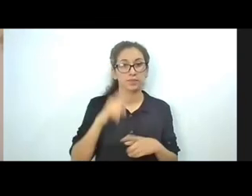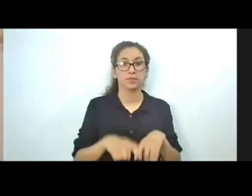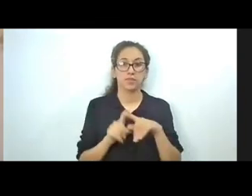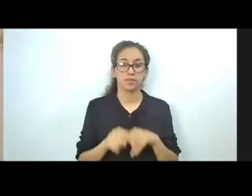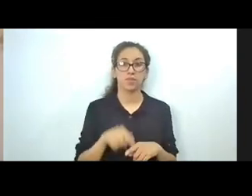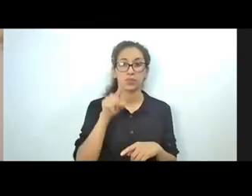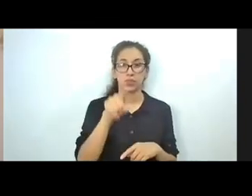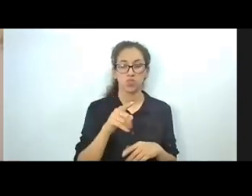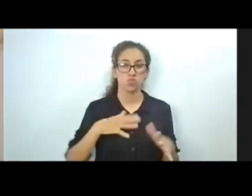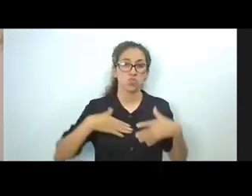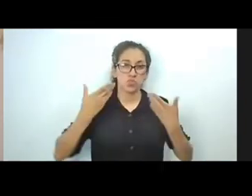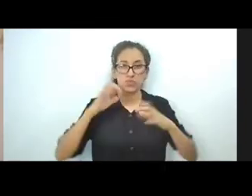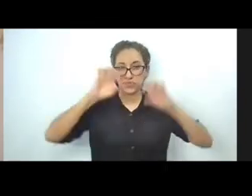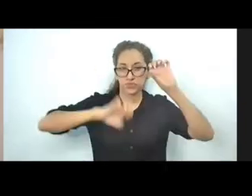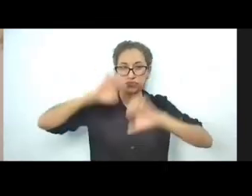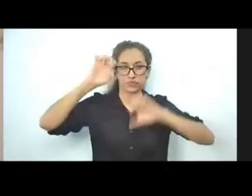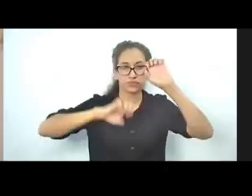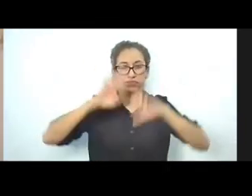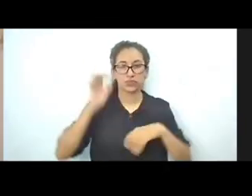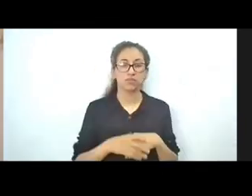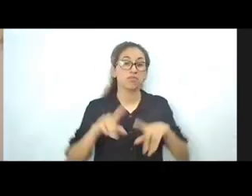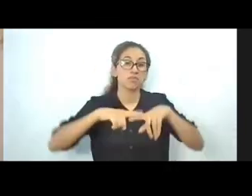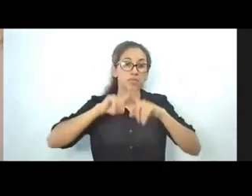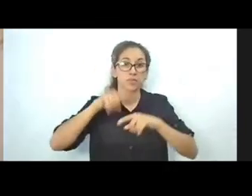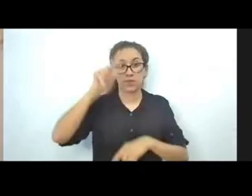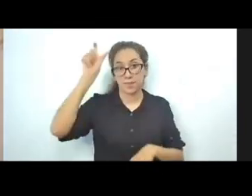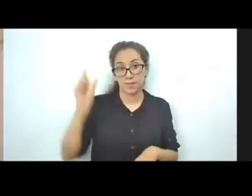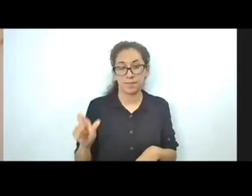mejor esto. A lo mejor estamos hablando de una persona que tiene